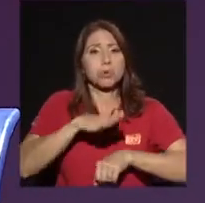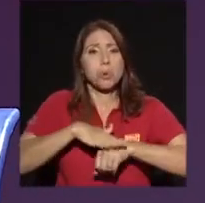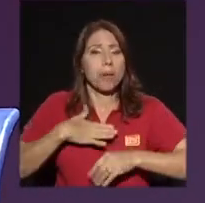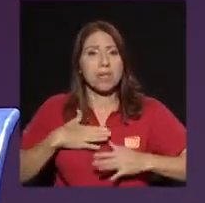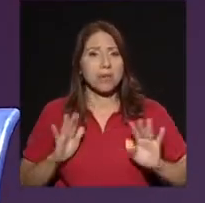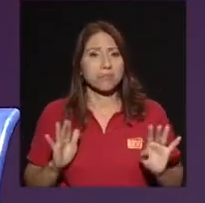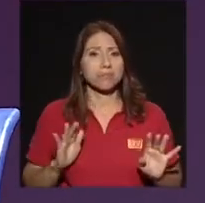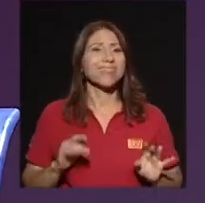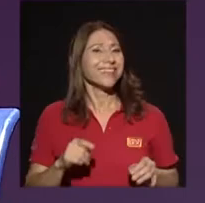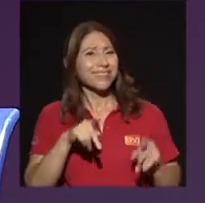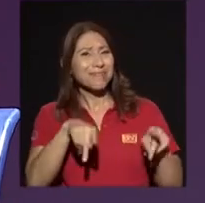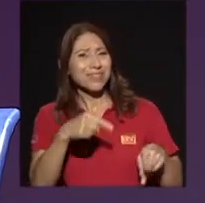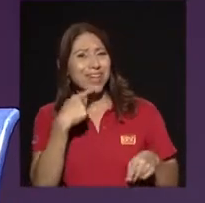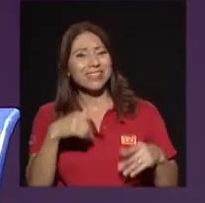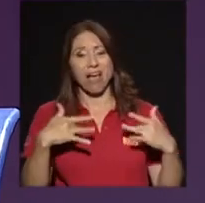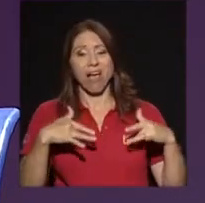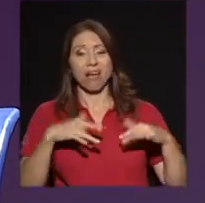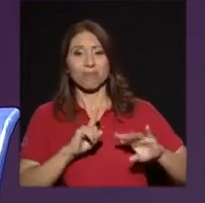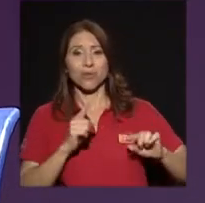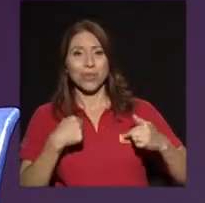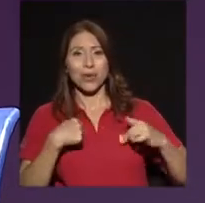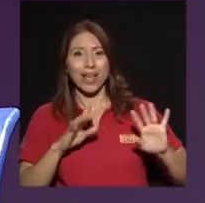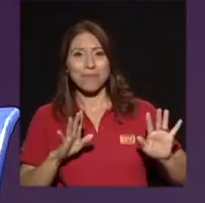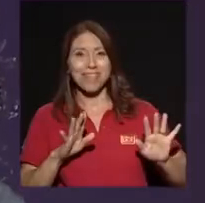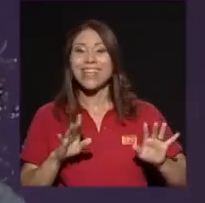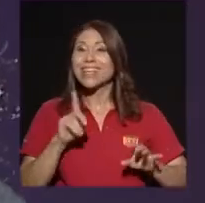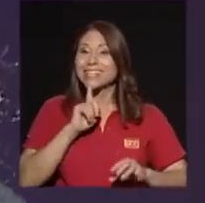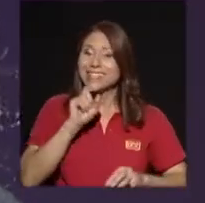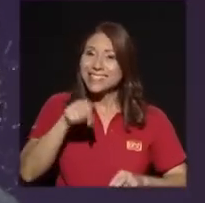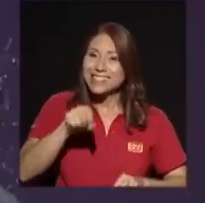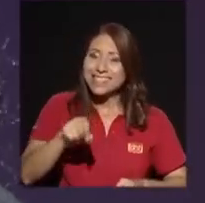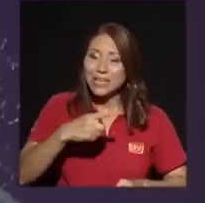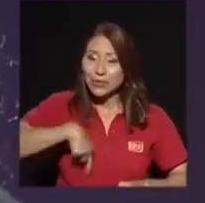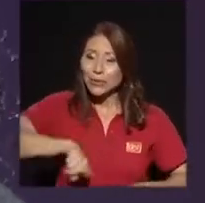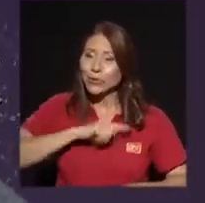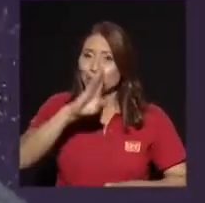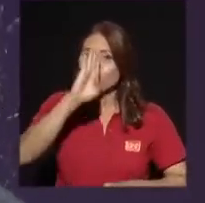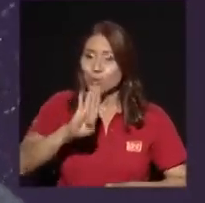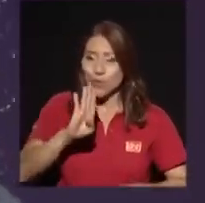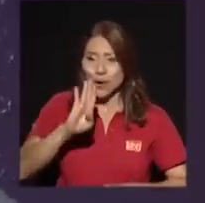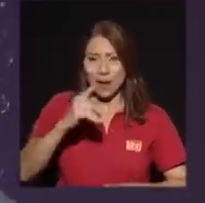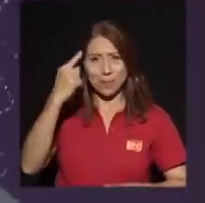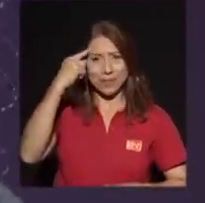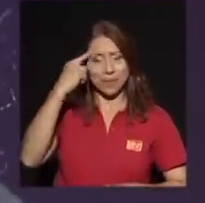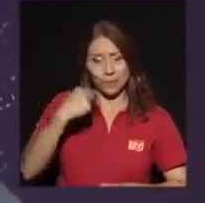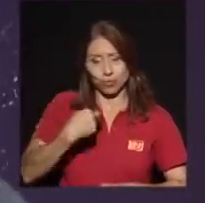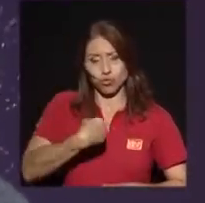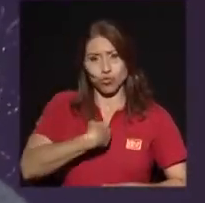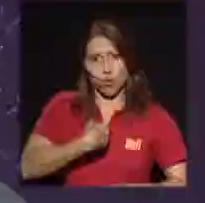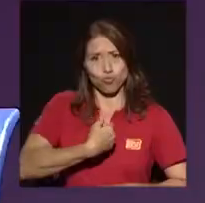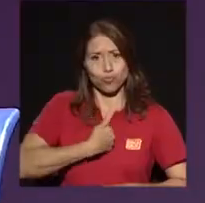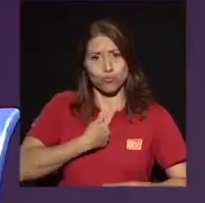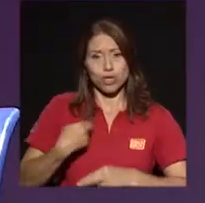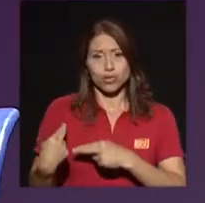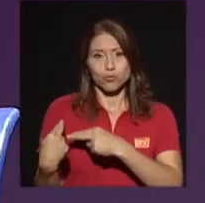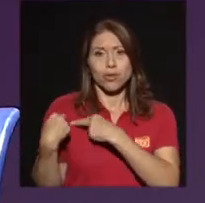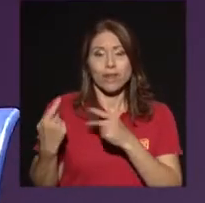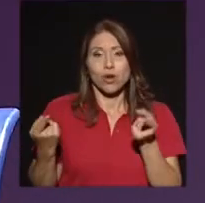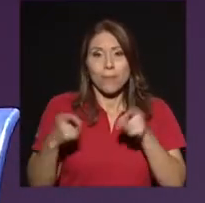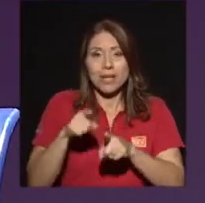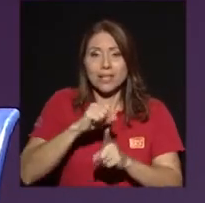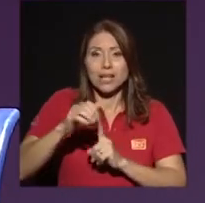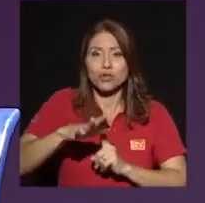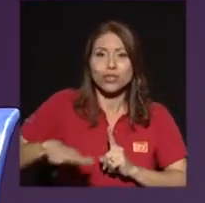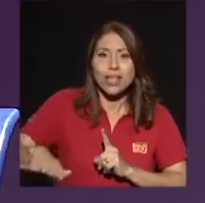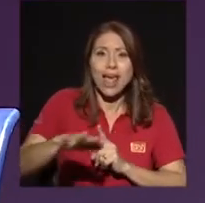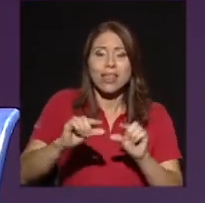me toca a mí. Ajá. Nunca nos hemos autorresponsabilizado de lo que pasa en nuestra sociedad, en nuestro grupo social, en nuestro